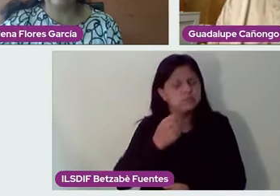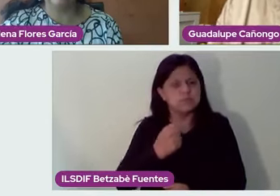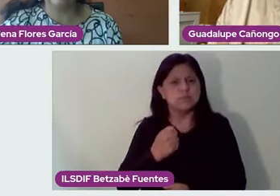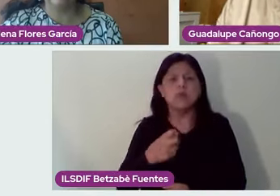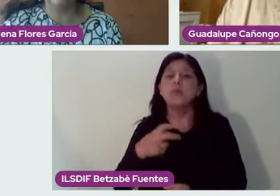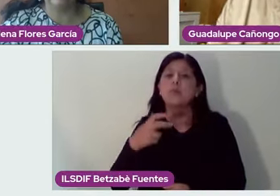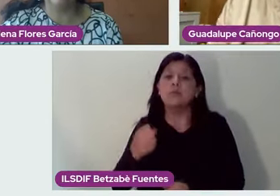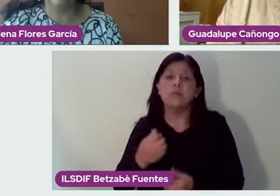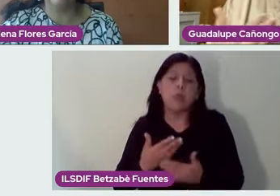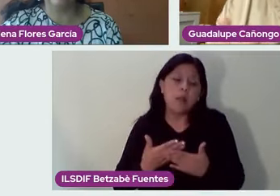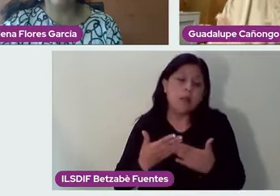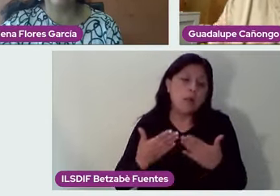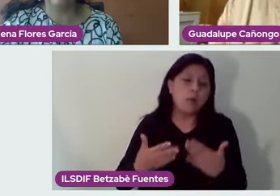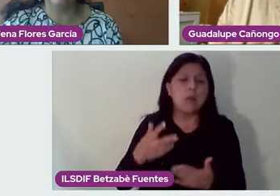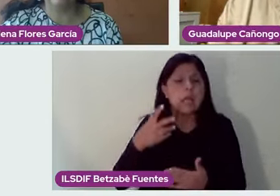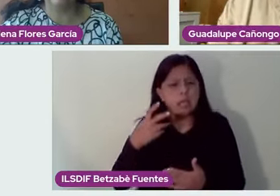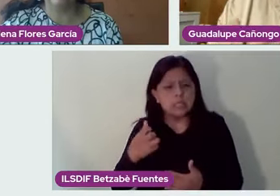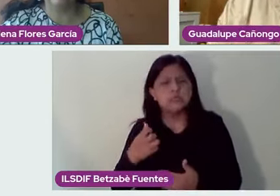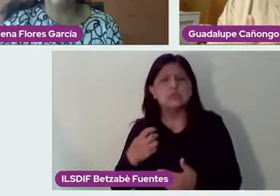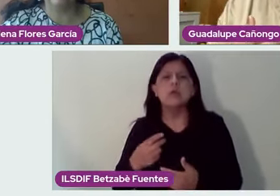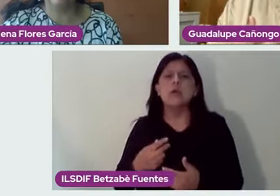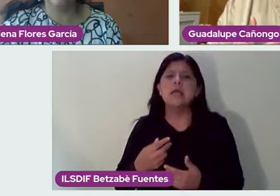gran reto y implica